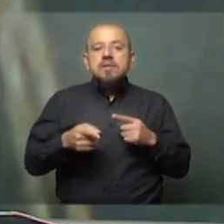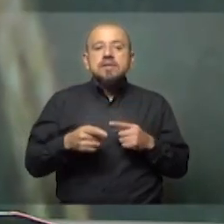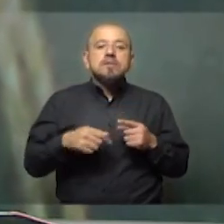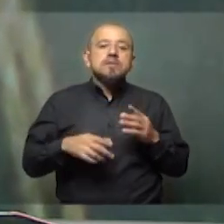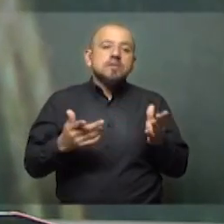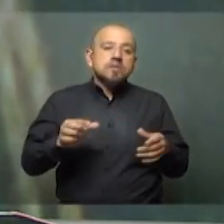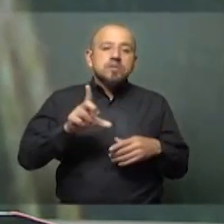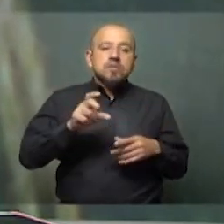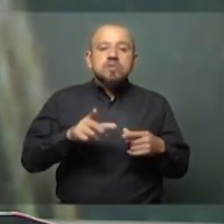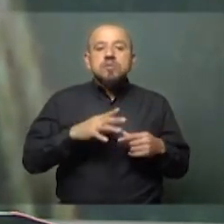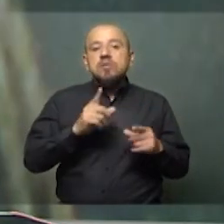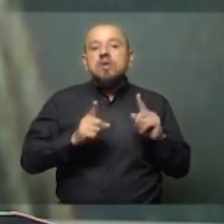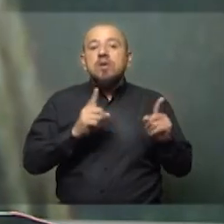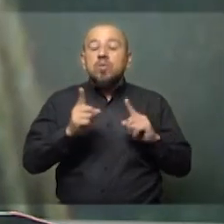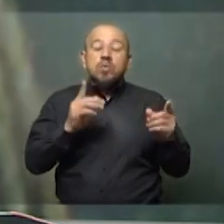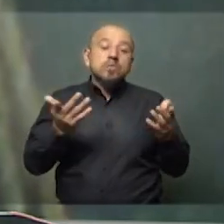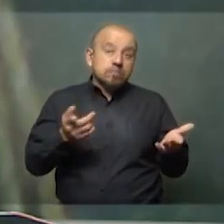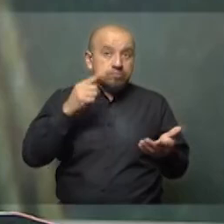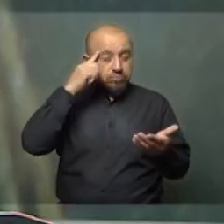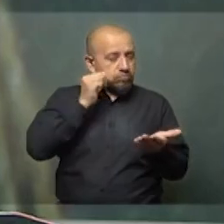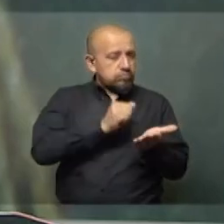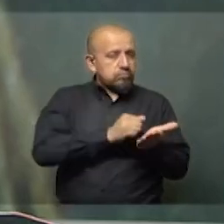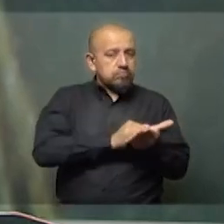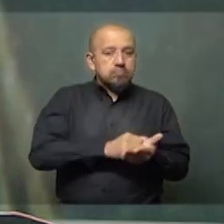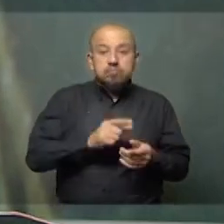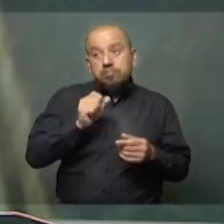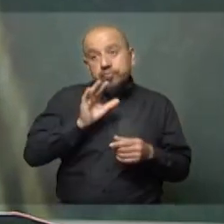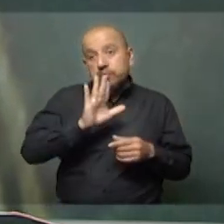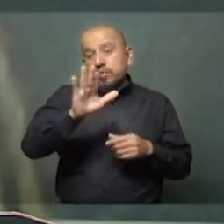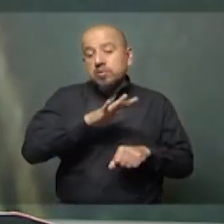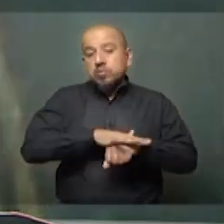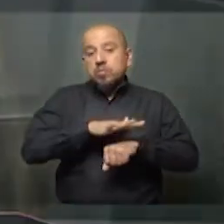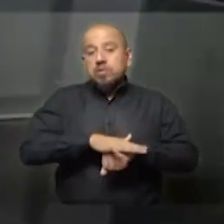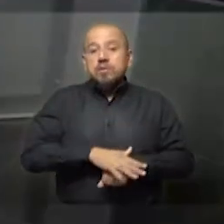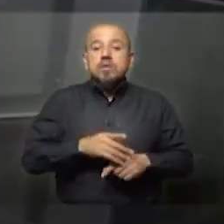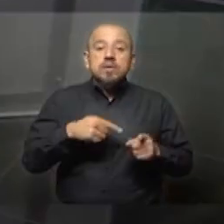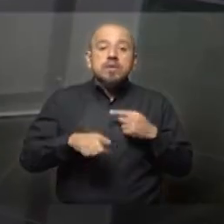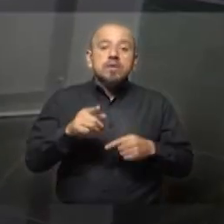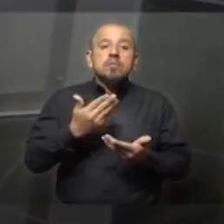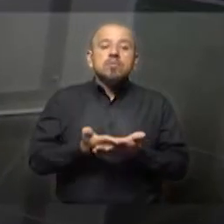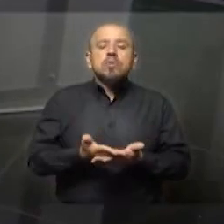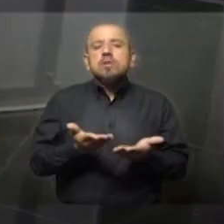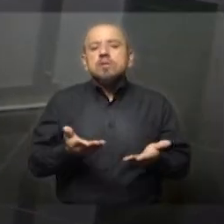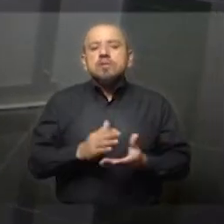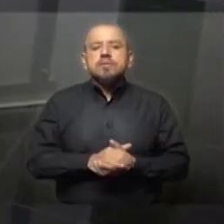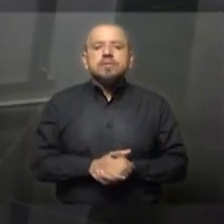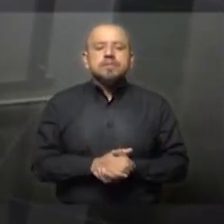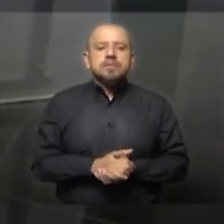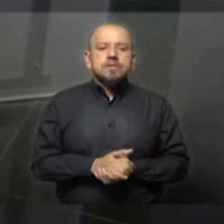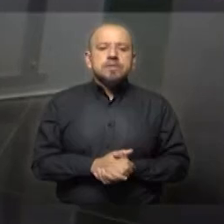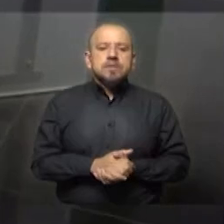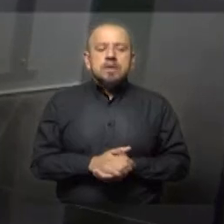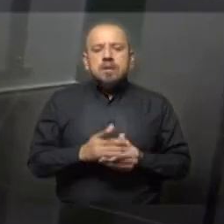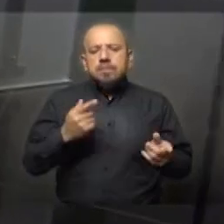que obviamente tiene algunos rasgos consejos conservadores dice ella hijos de su época entendiendo eso que era lo que él proponía por ejemplo bueno para